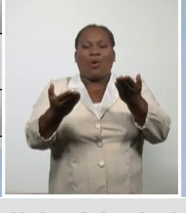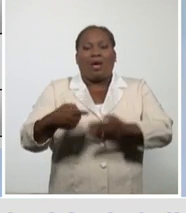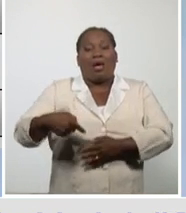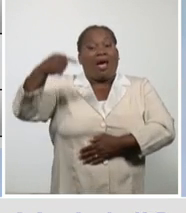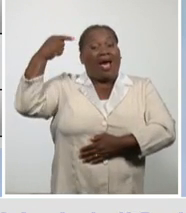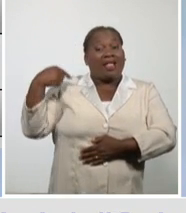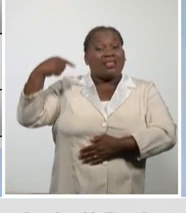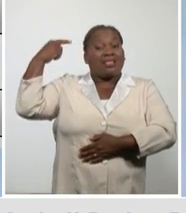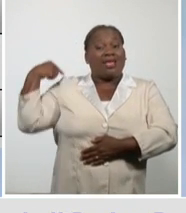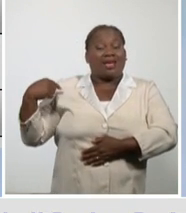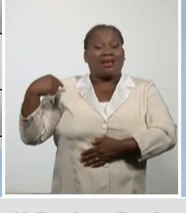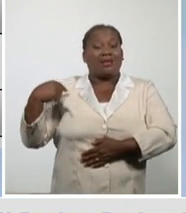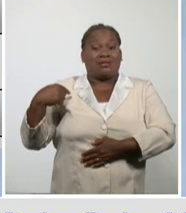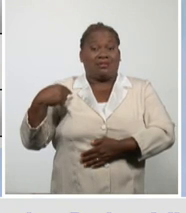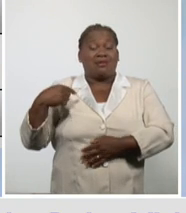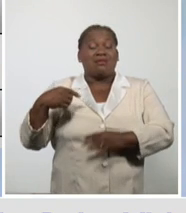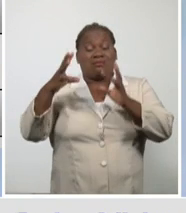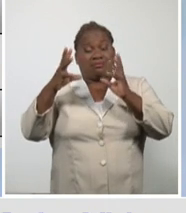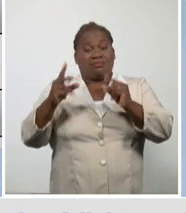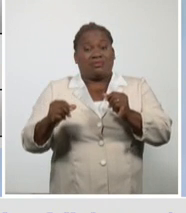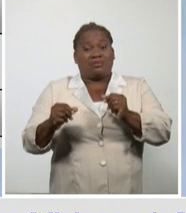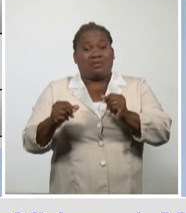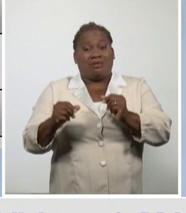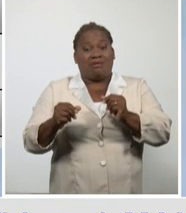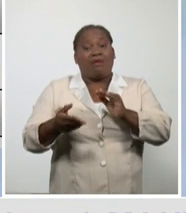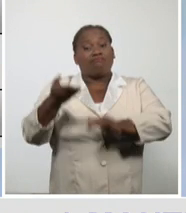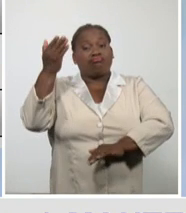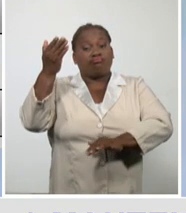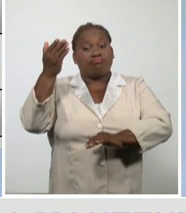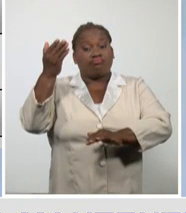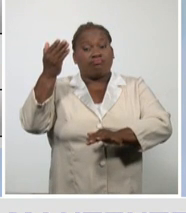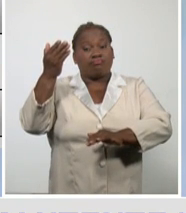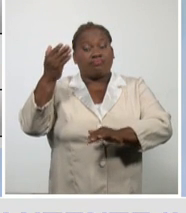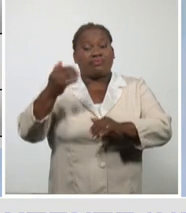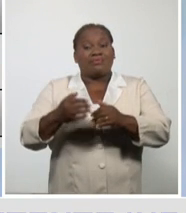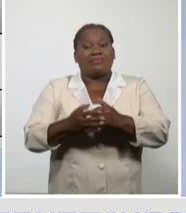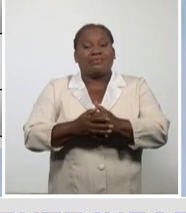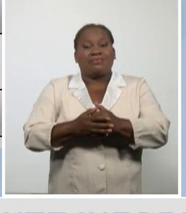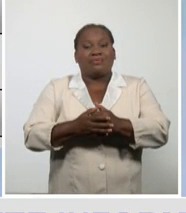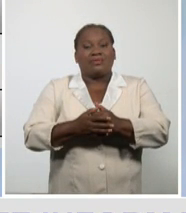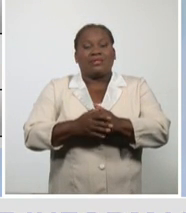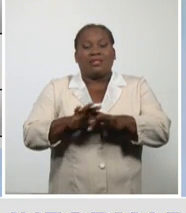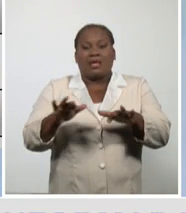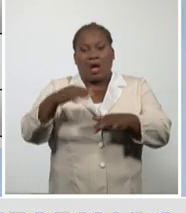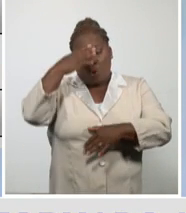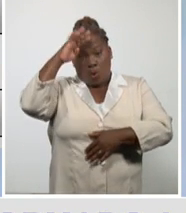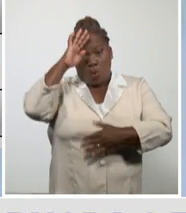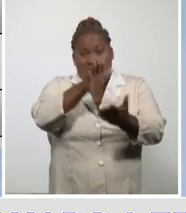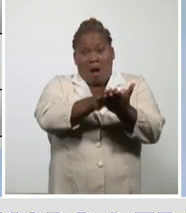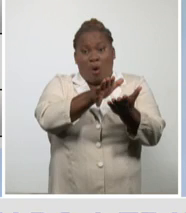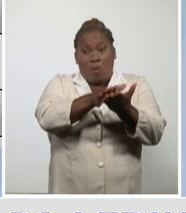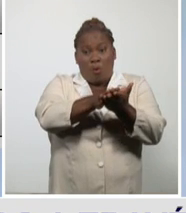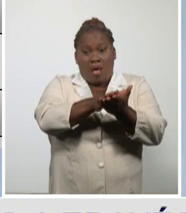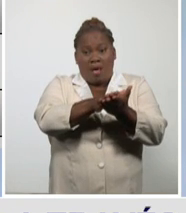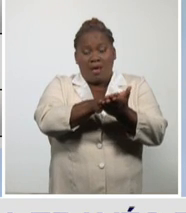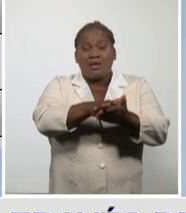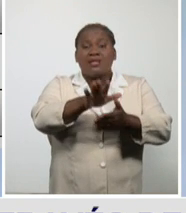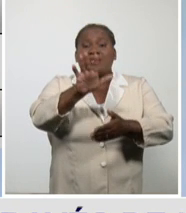saben que fue una cifra bastante elevada. De esta forma, el país acumula ya